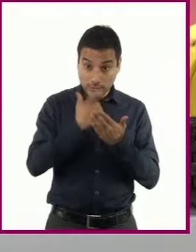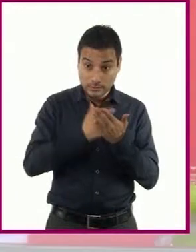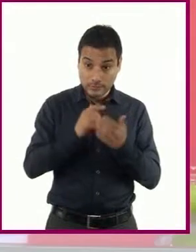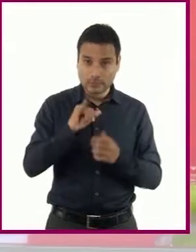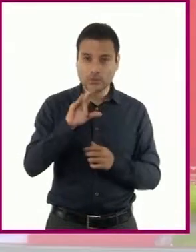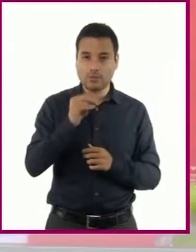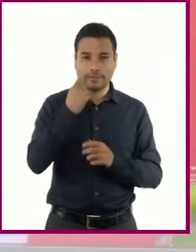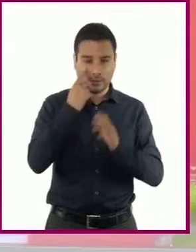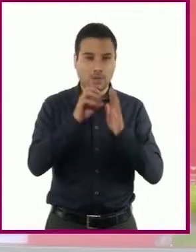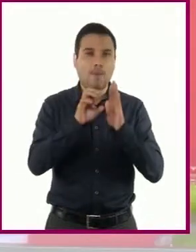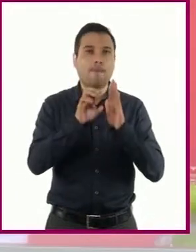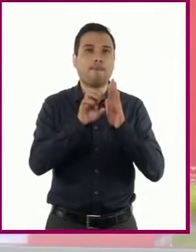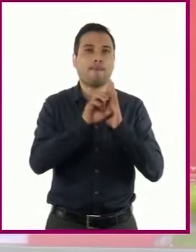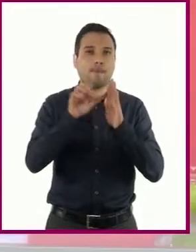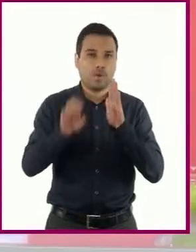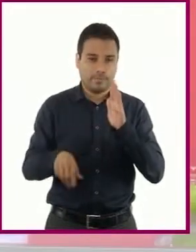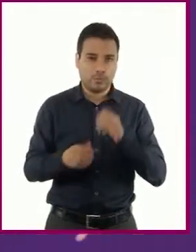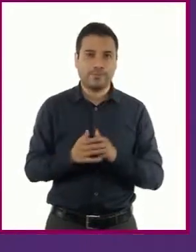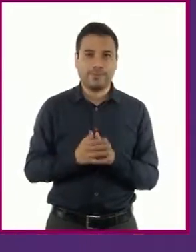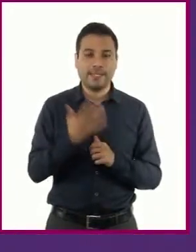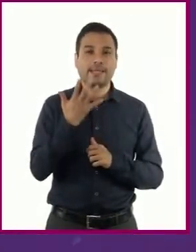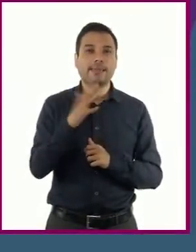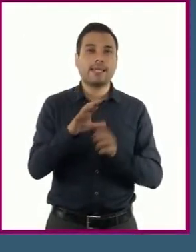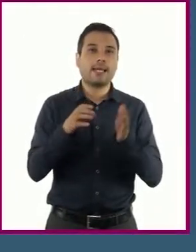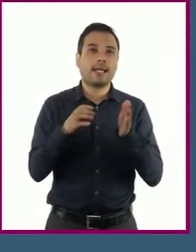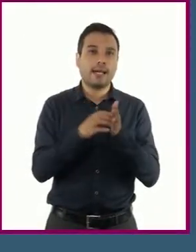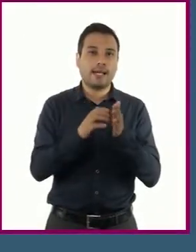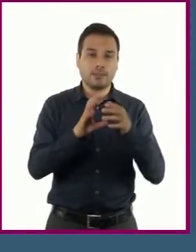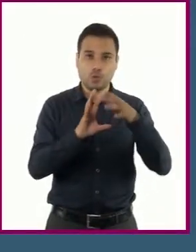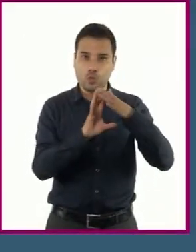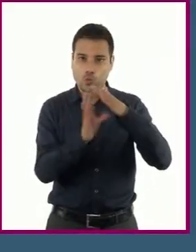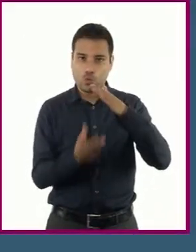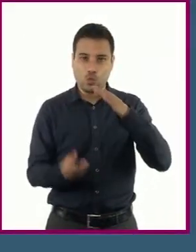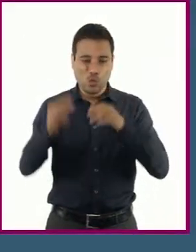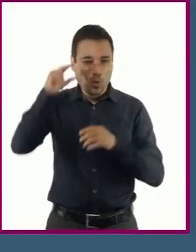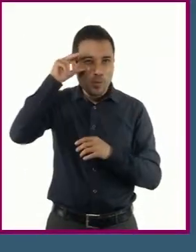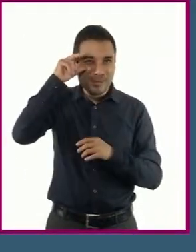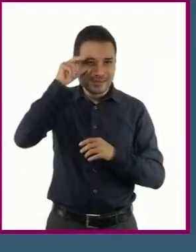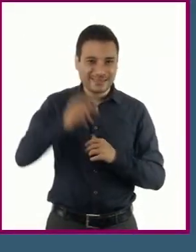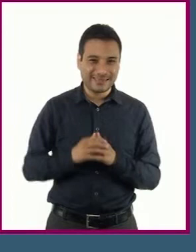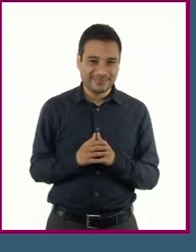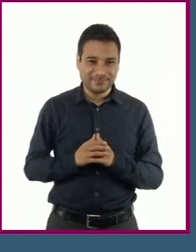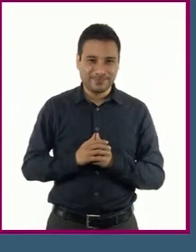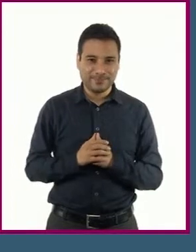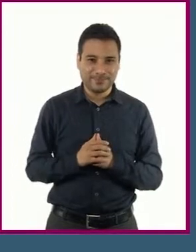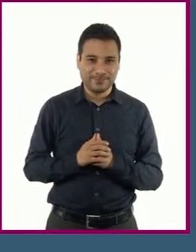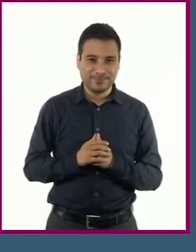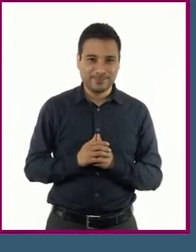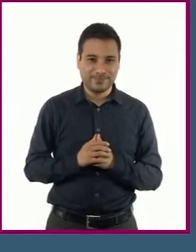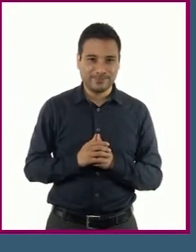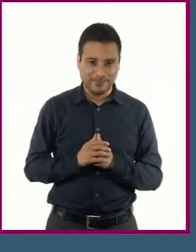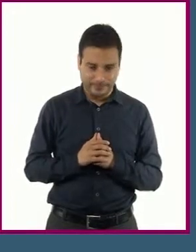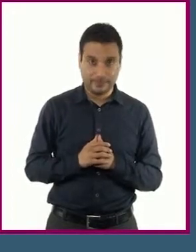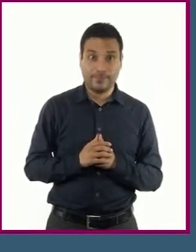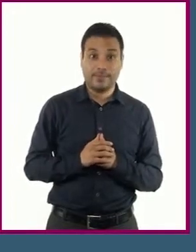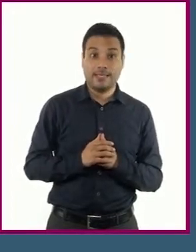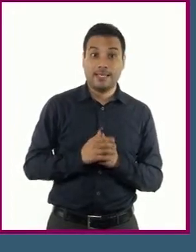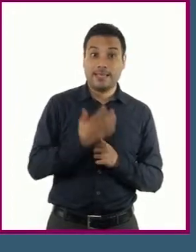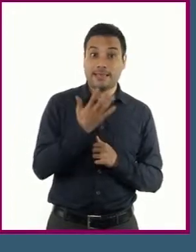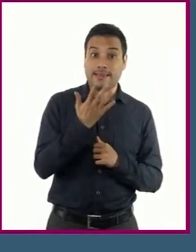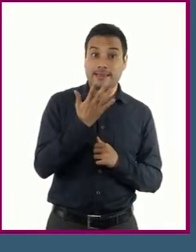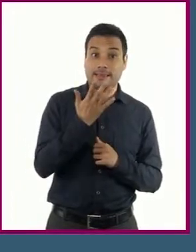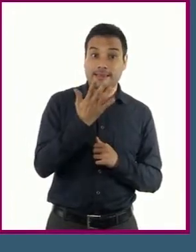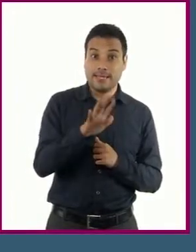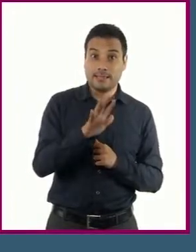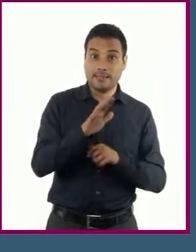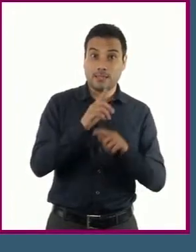paquetes de uvas con 100 uvas cada uno. Revisemos. 10 paquetes de uvas multiplicados por 100 uvas